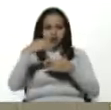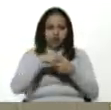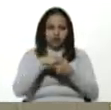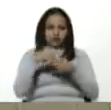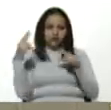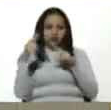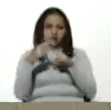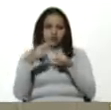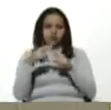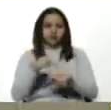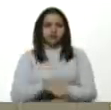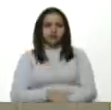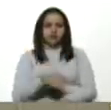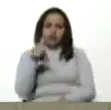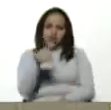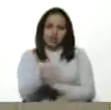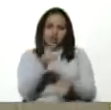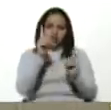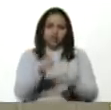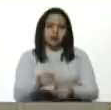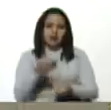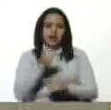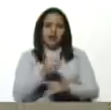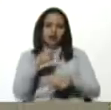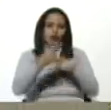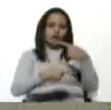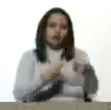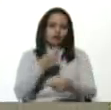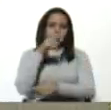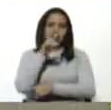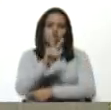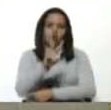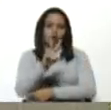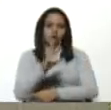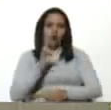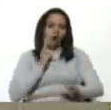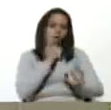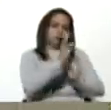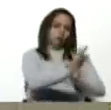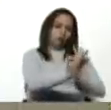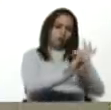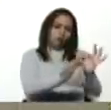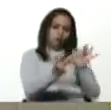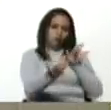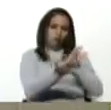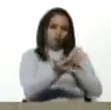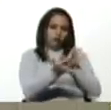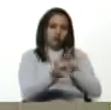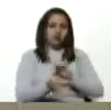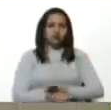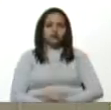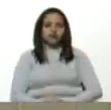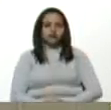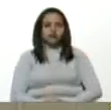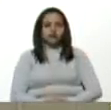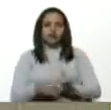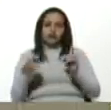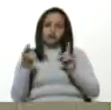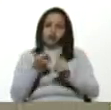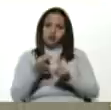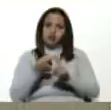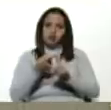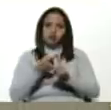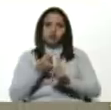Táchira. De aquí también se derivaron 2 casos de contacto con importados, 1